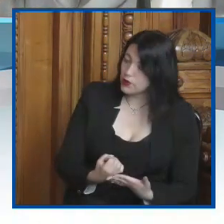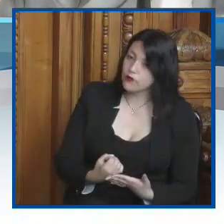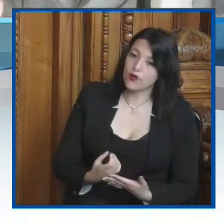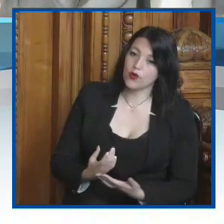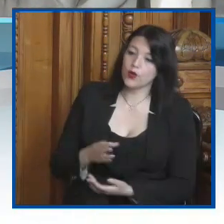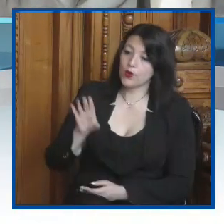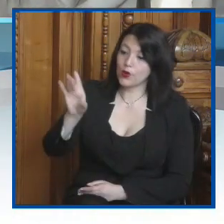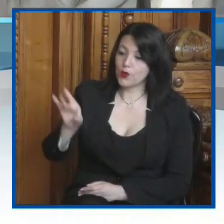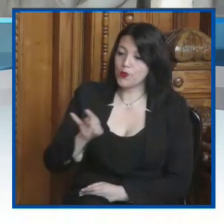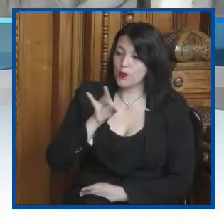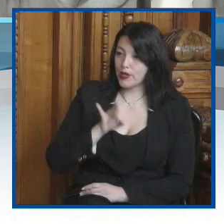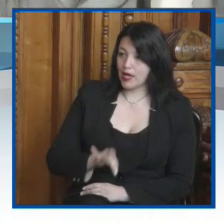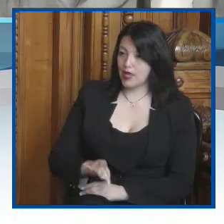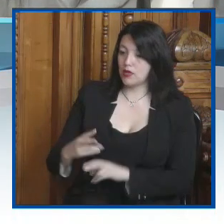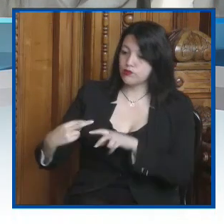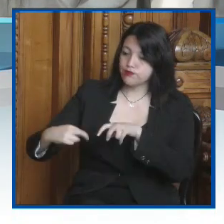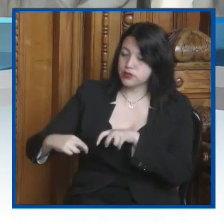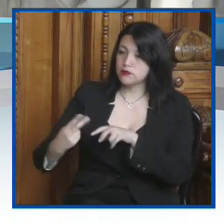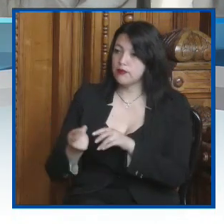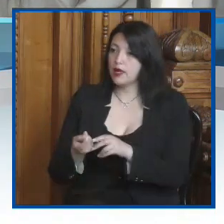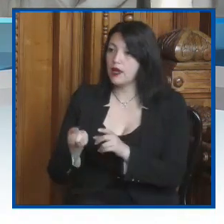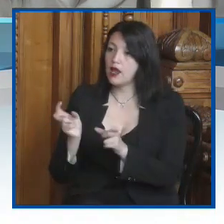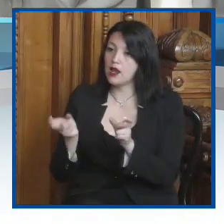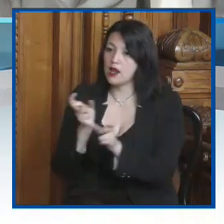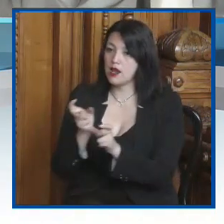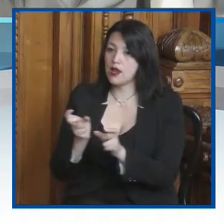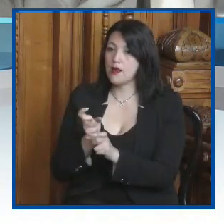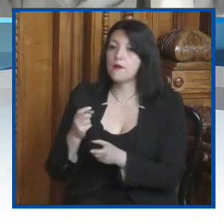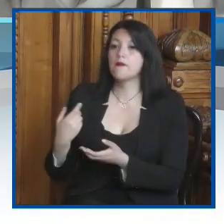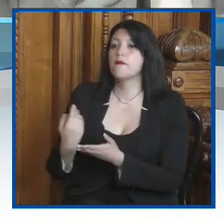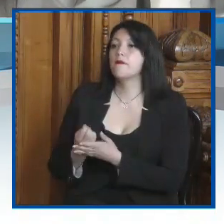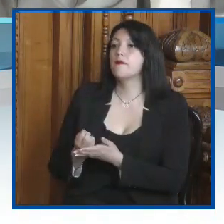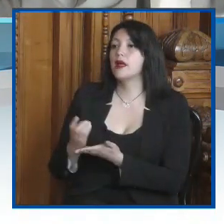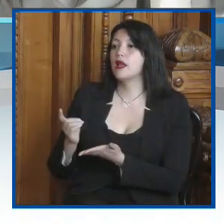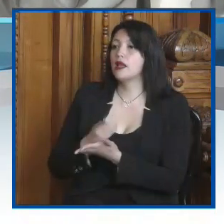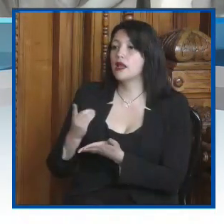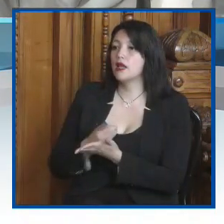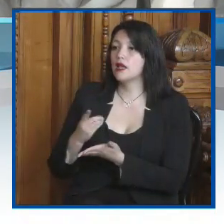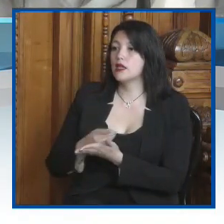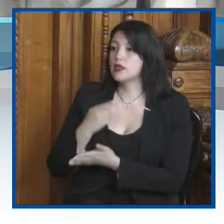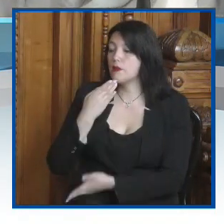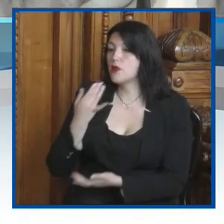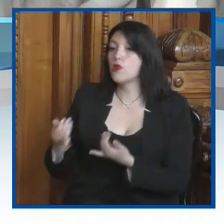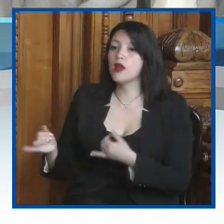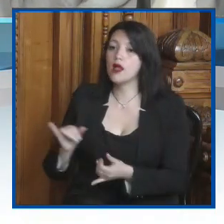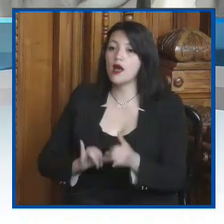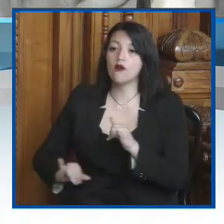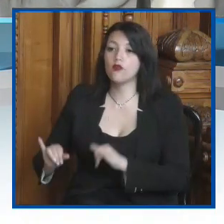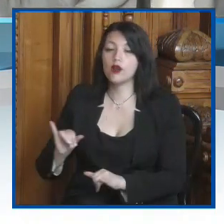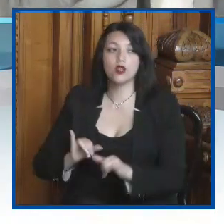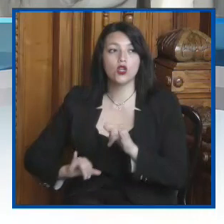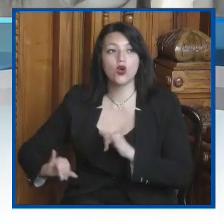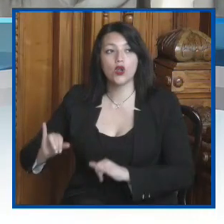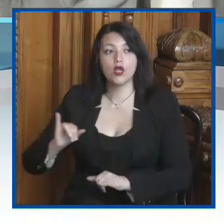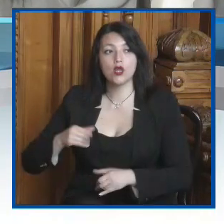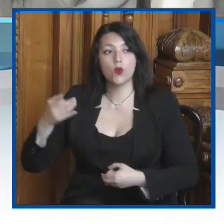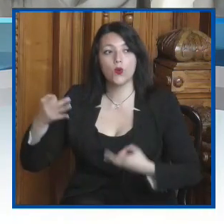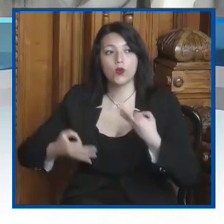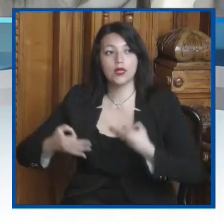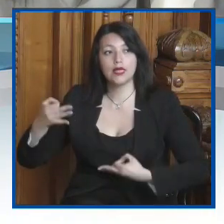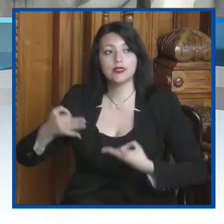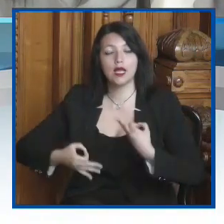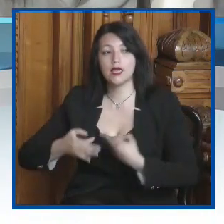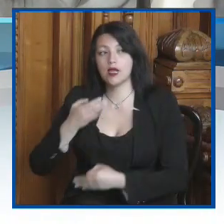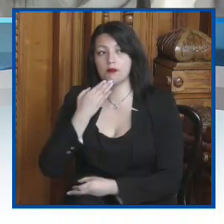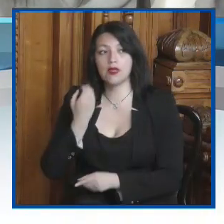convocada para asistirlos en el Consejo de la Magistratura para la confección del glosario. También tenemos un laboratorio de justicia abierta e innovación donde también trabajamos